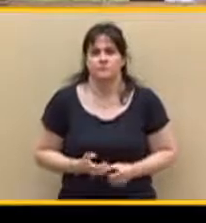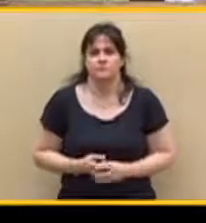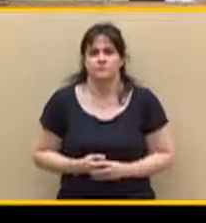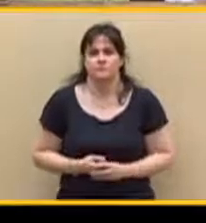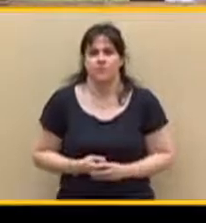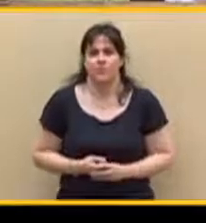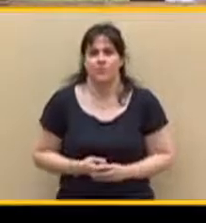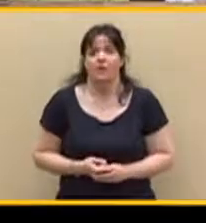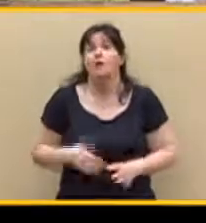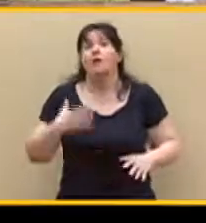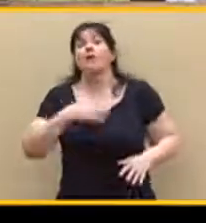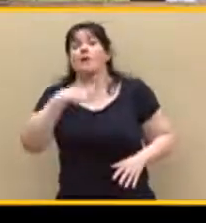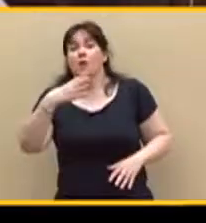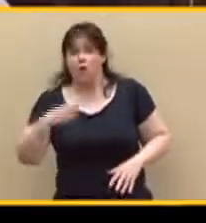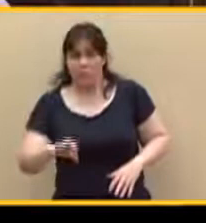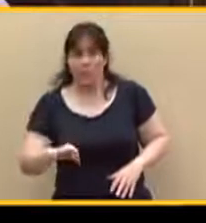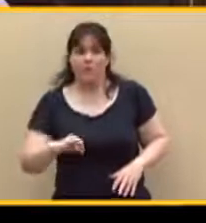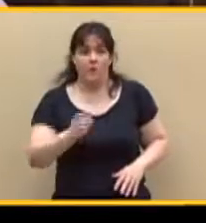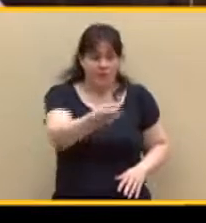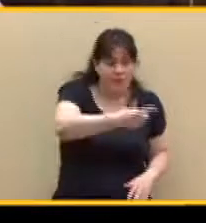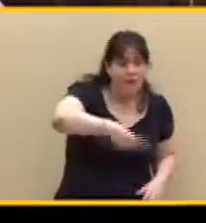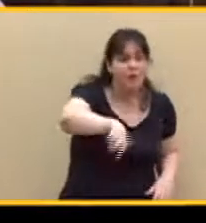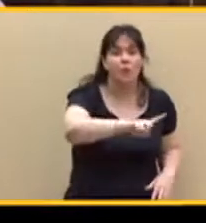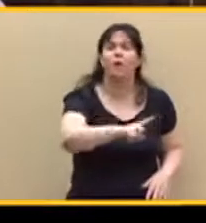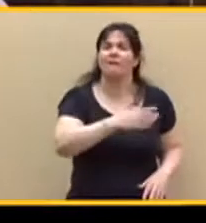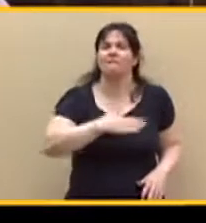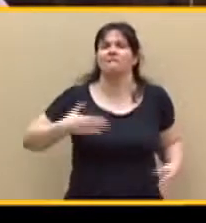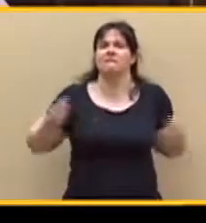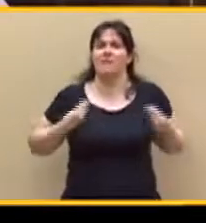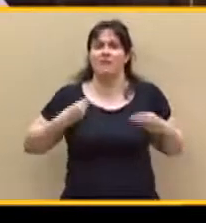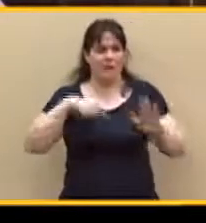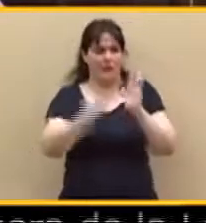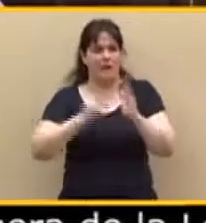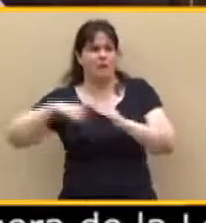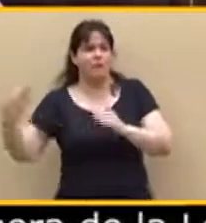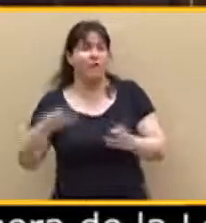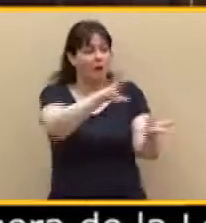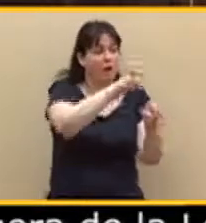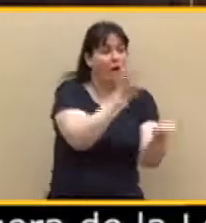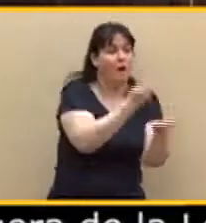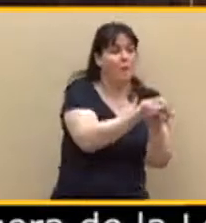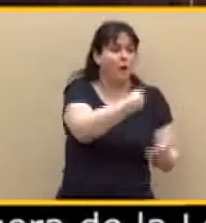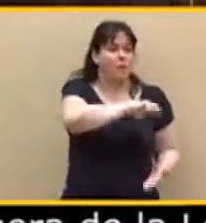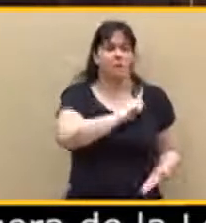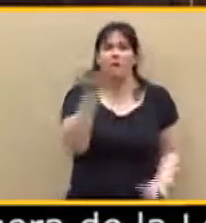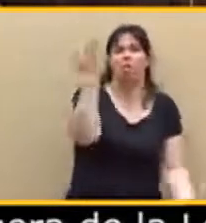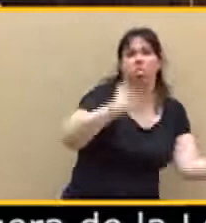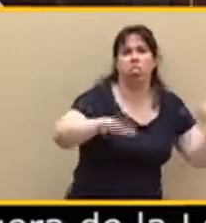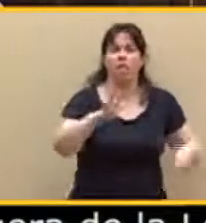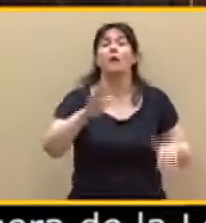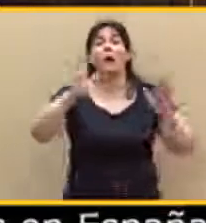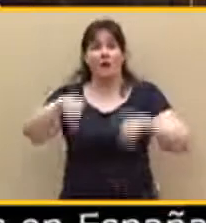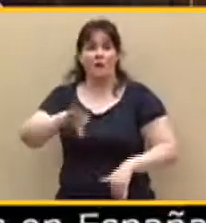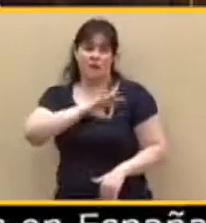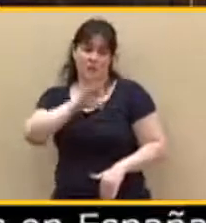Quizá la querencia que le tienen ustedes a vivir fuera de la ley en materia fiscal y a evitar el pago de impuestos en España, pues es lo que llevó al señor Montoro